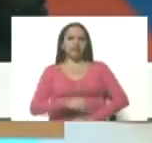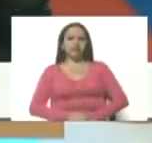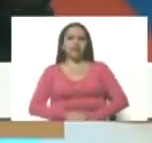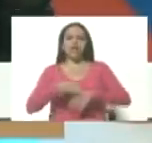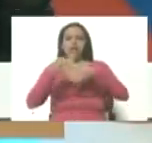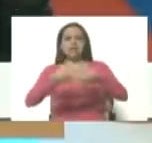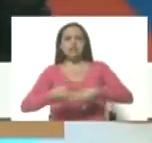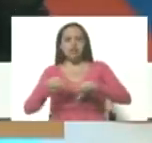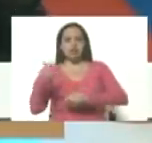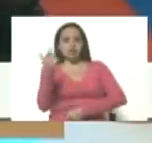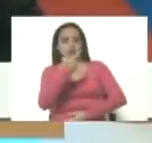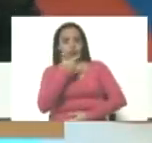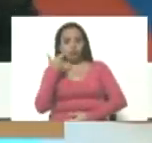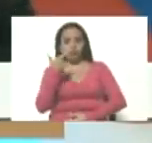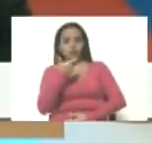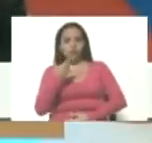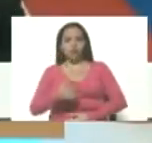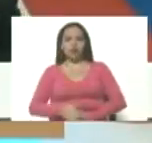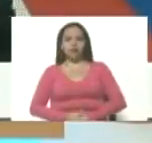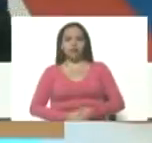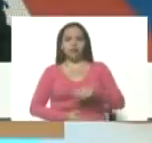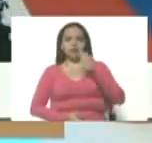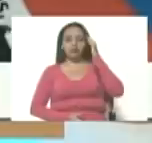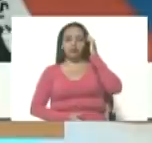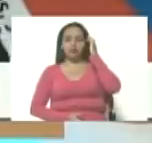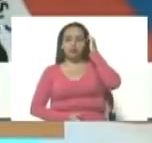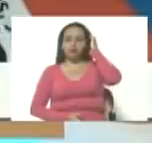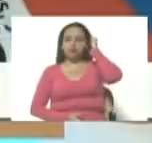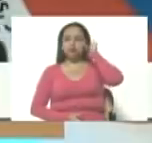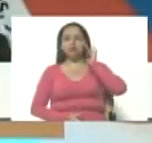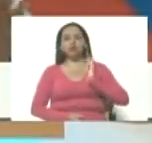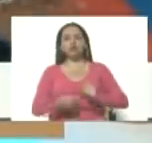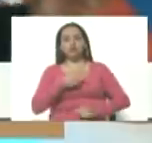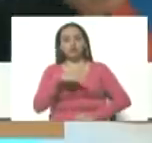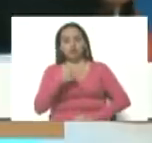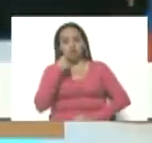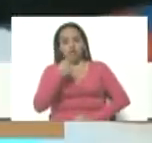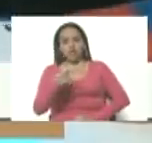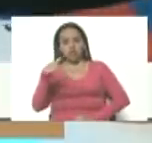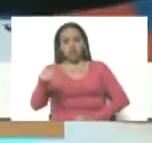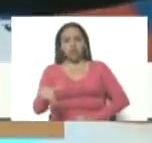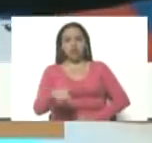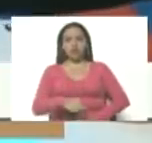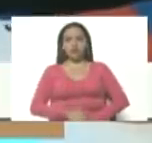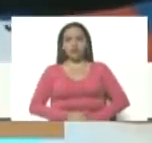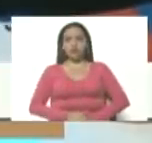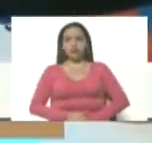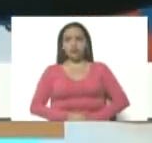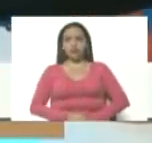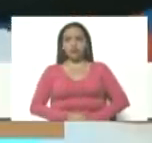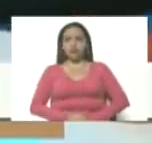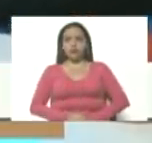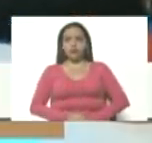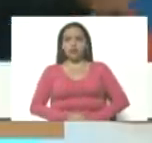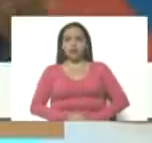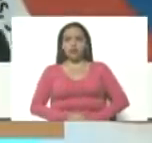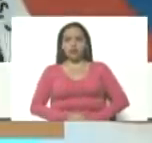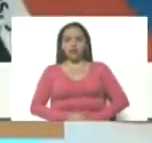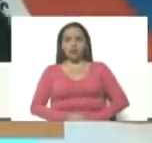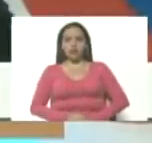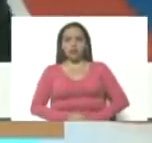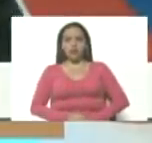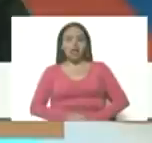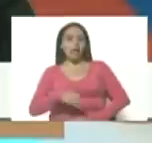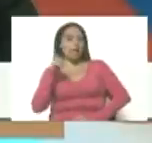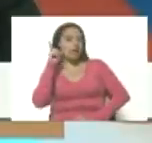Siempre buscando, como lo hemos titulado aquí en la pantalla, el cinismo sin límite del